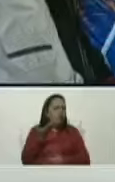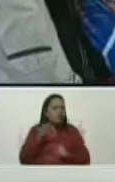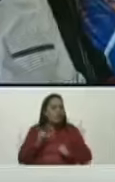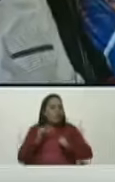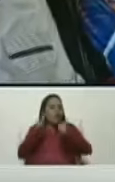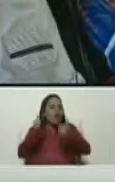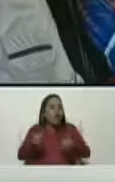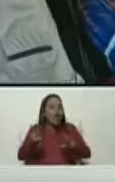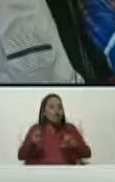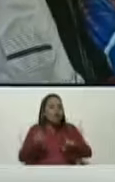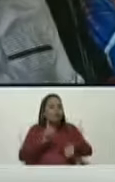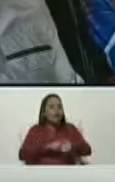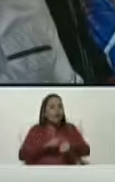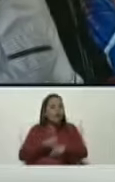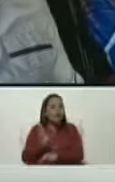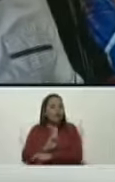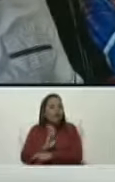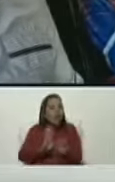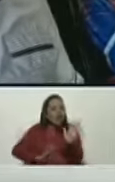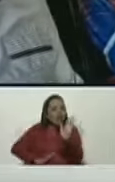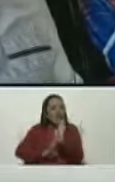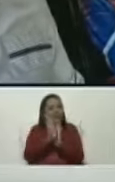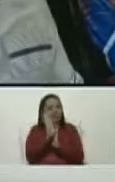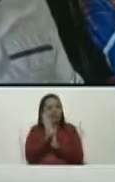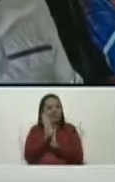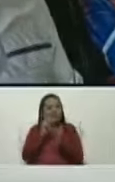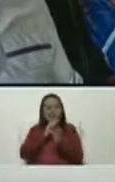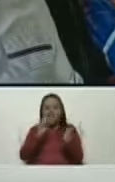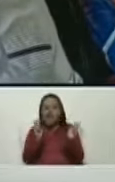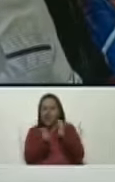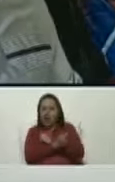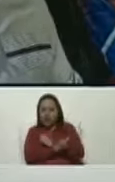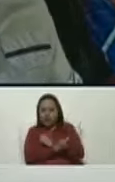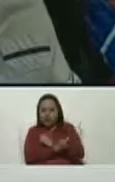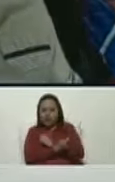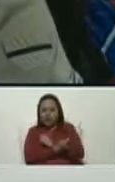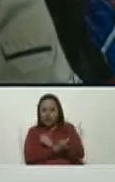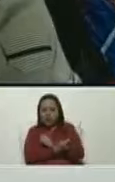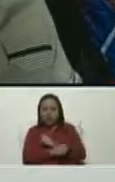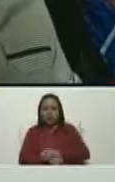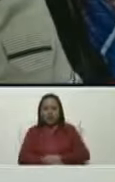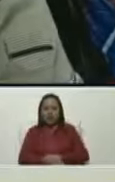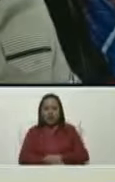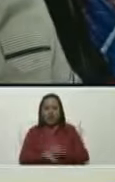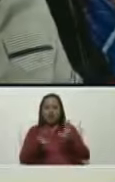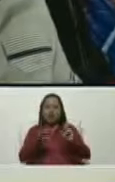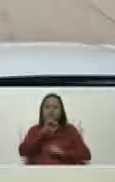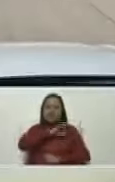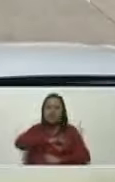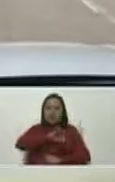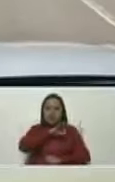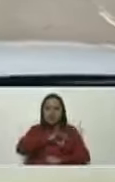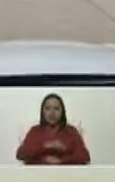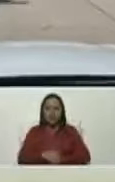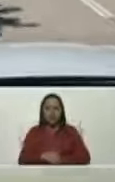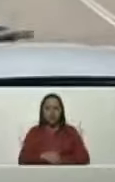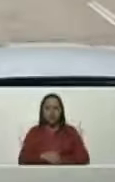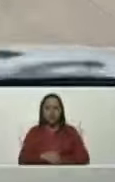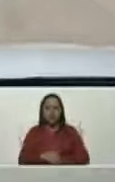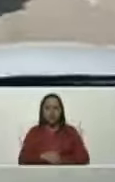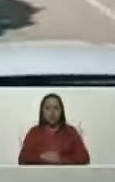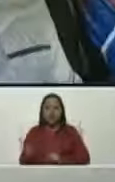etapa acelerada de una nueva época de transición a una nueva sociedad, que en